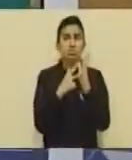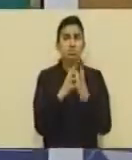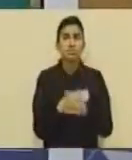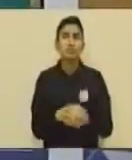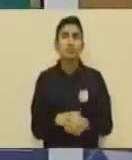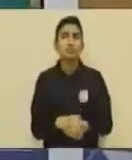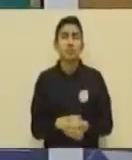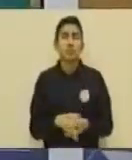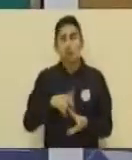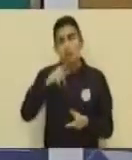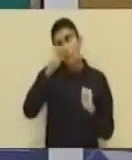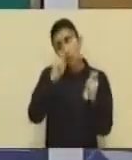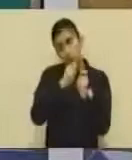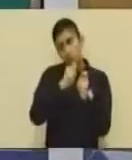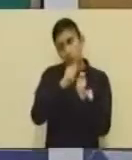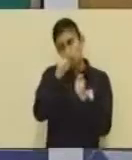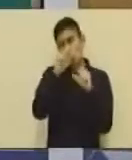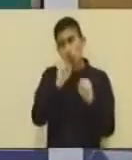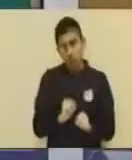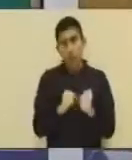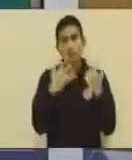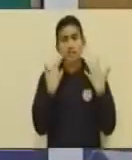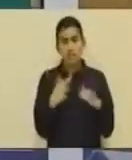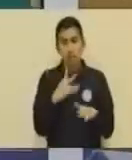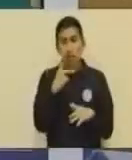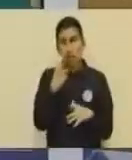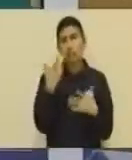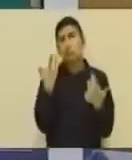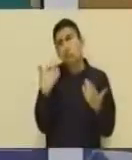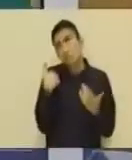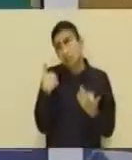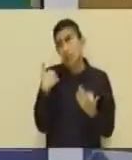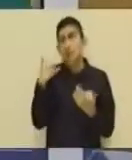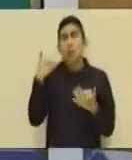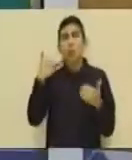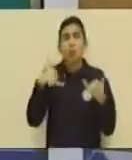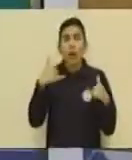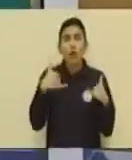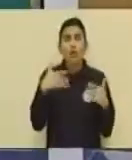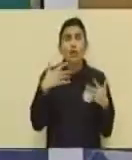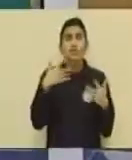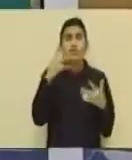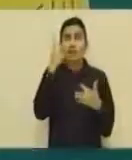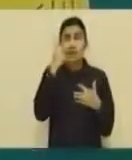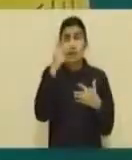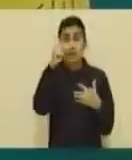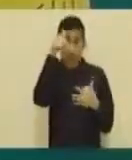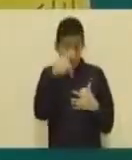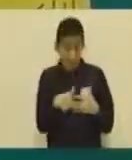estas puntuaciones que pudieron tener nuestros jugadores. Y estas